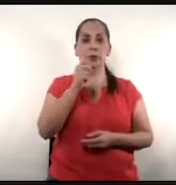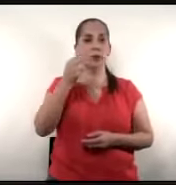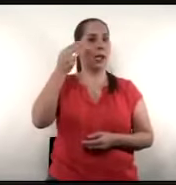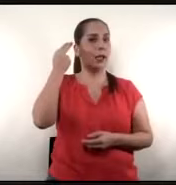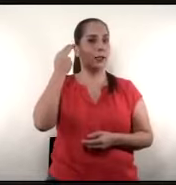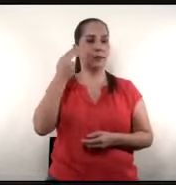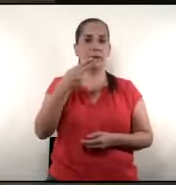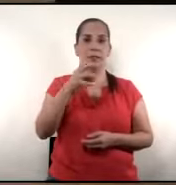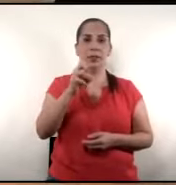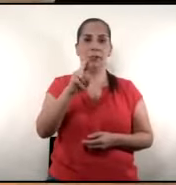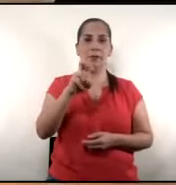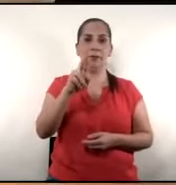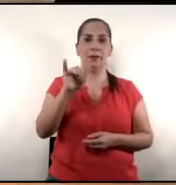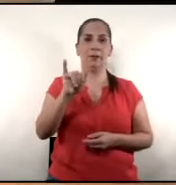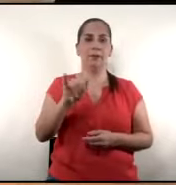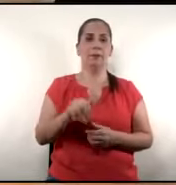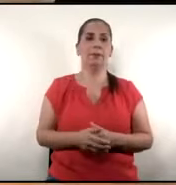Rodríguez.